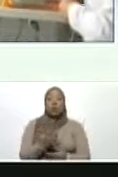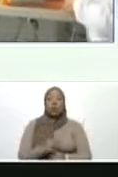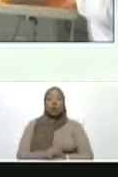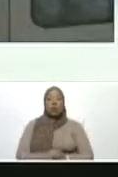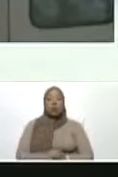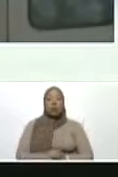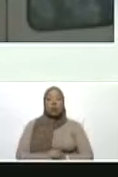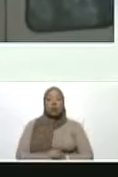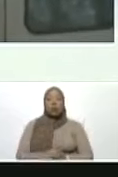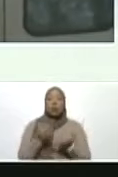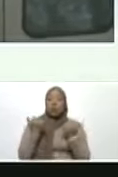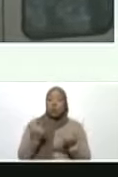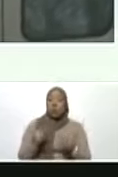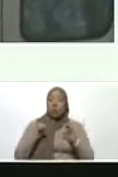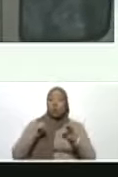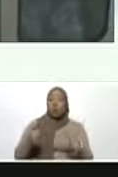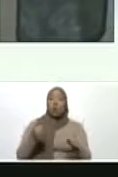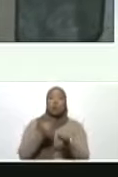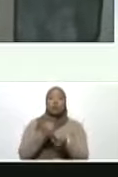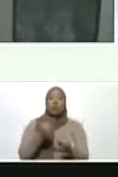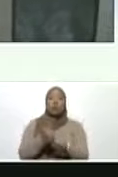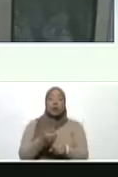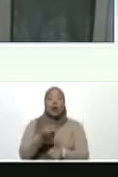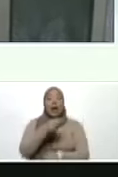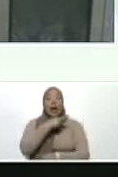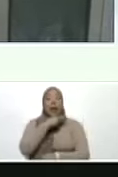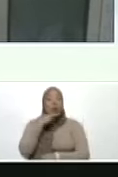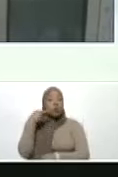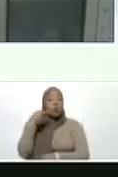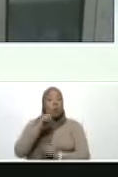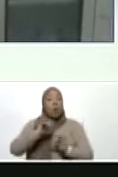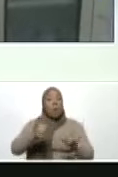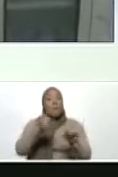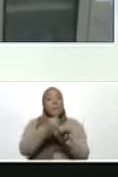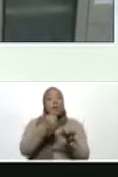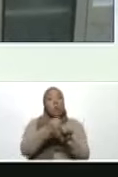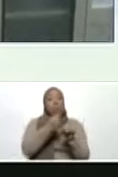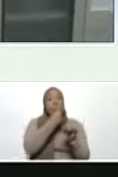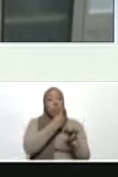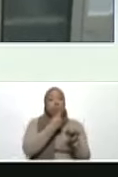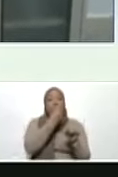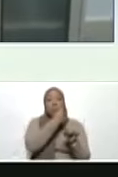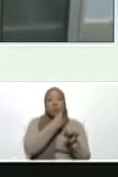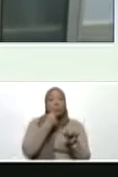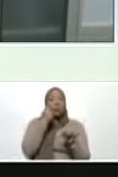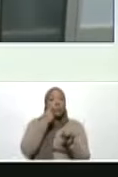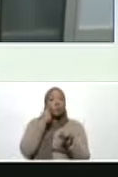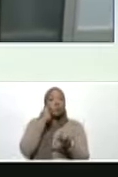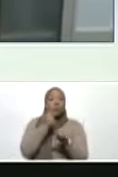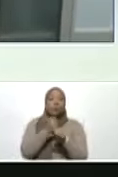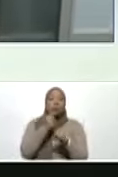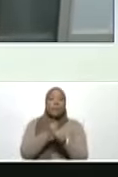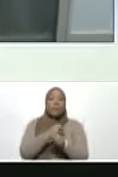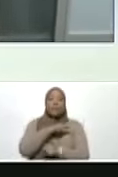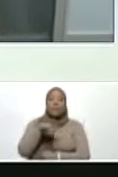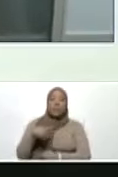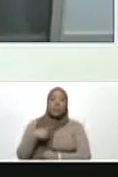Y entonces, una vez que se empezó a comer azúcar de esa forma, comenzaron a aparecer con mucha